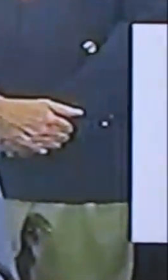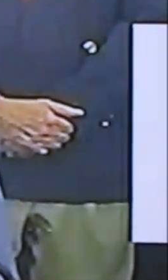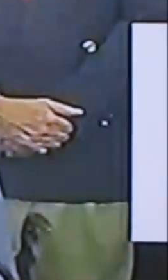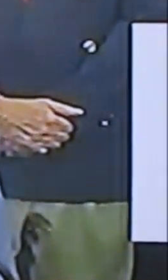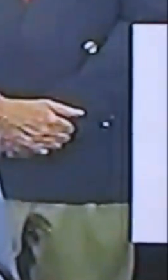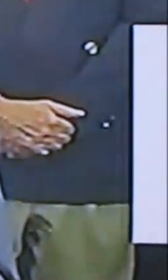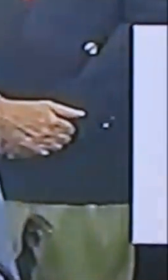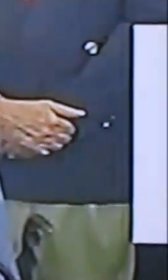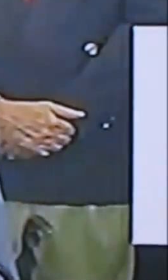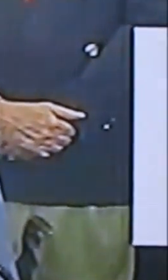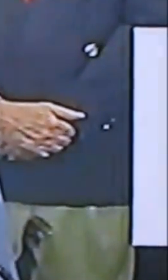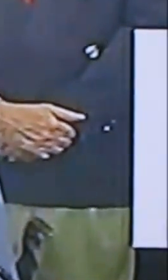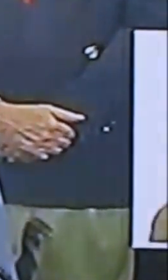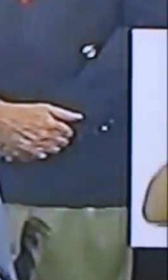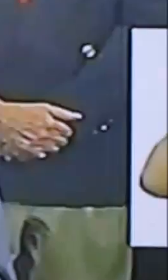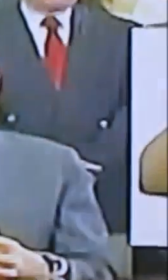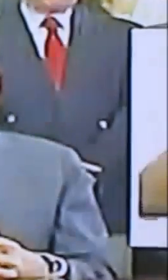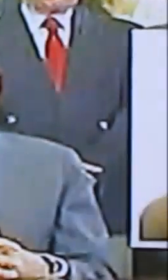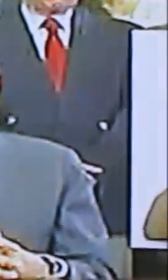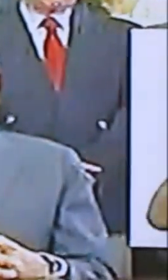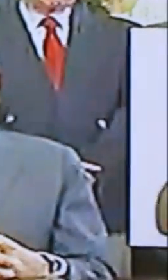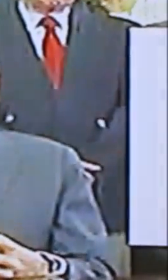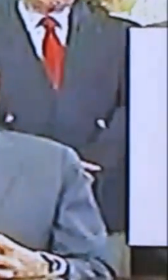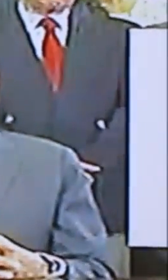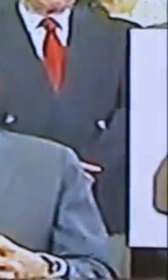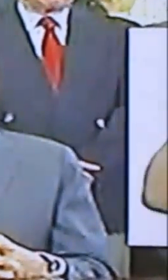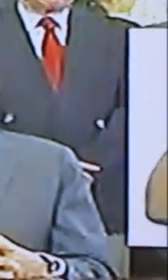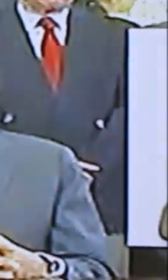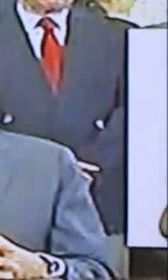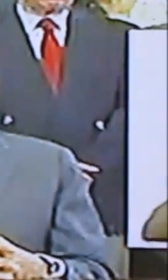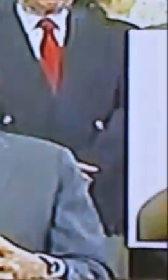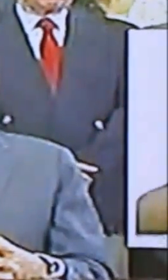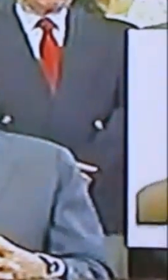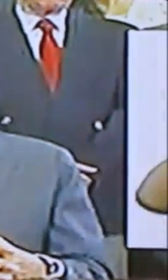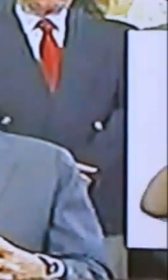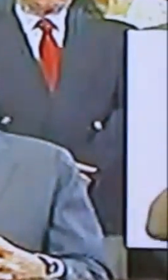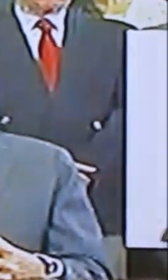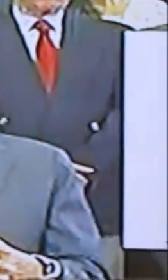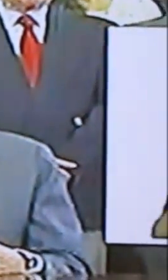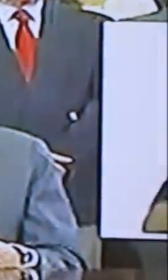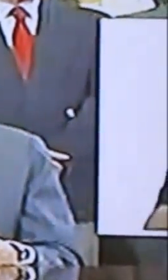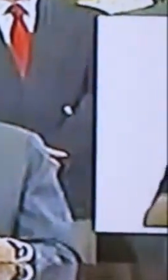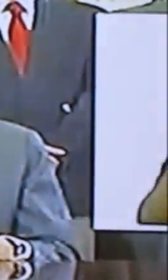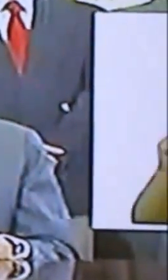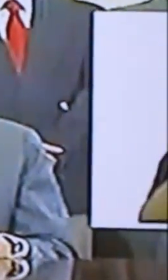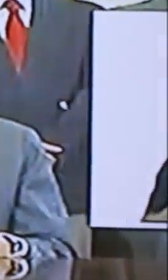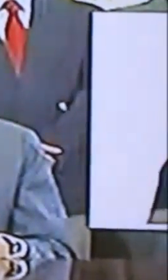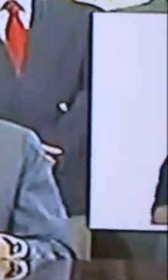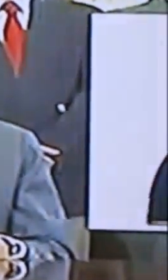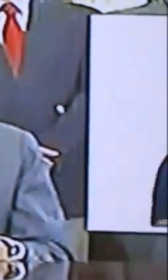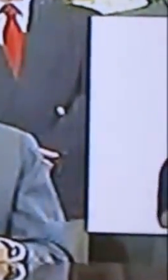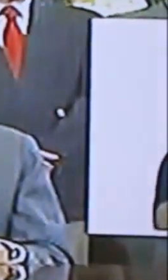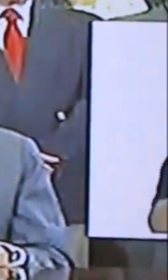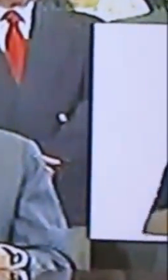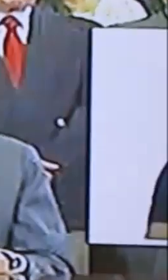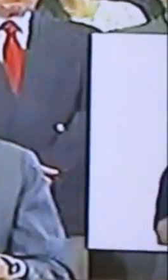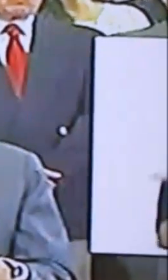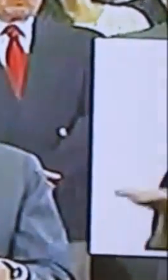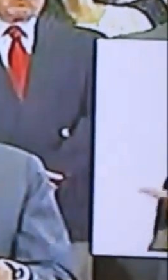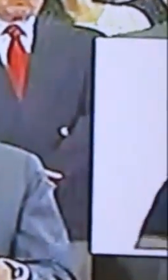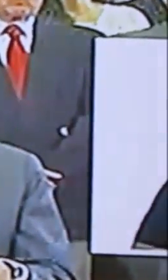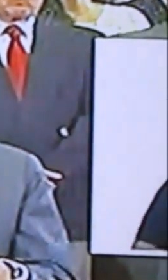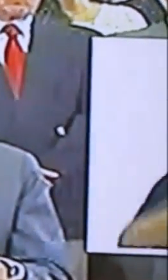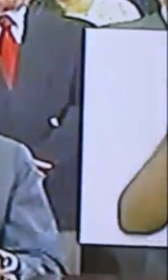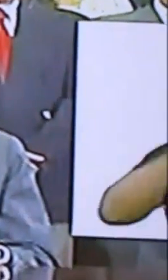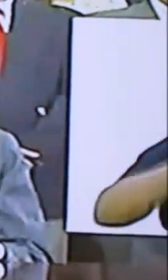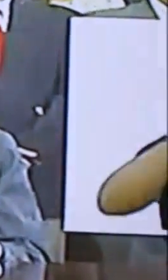estaban superadas en el país. Frente a esta difícil situación que se ha generado y